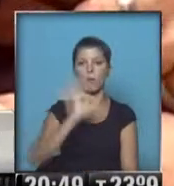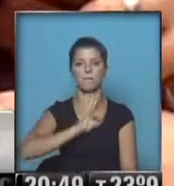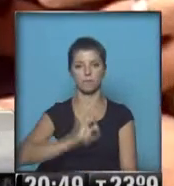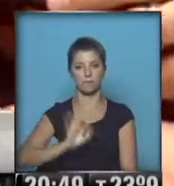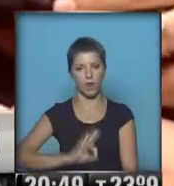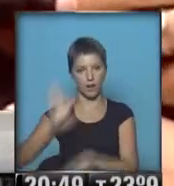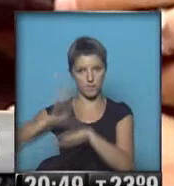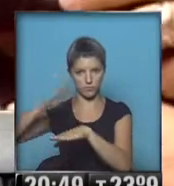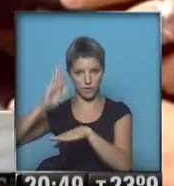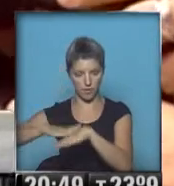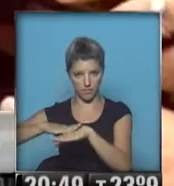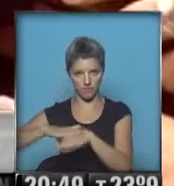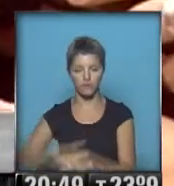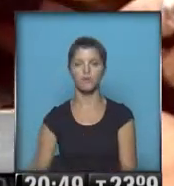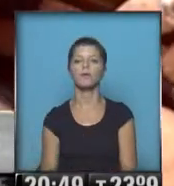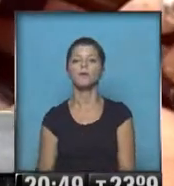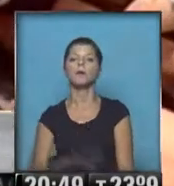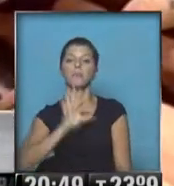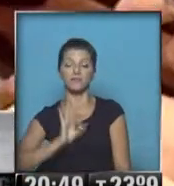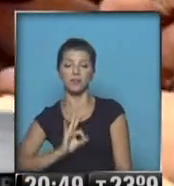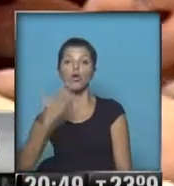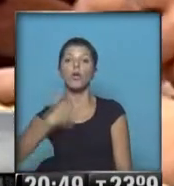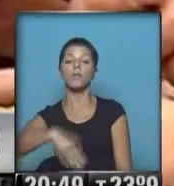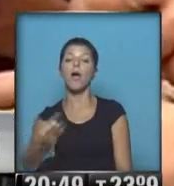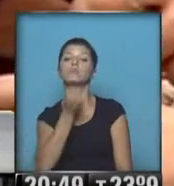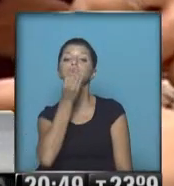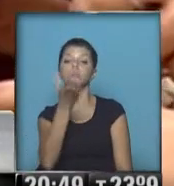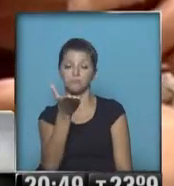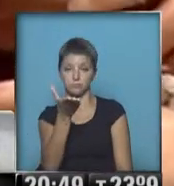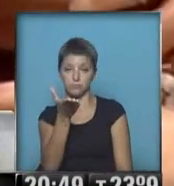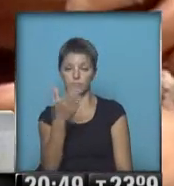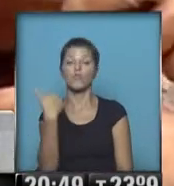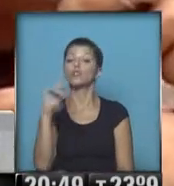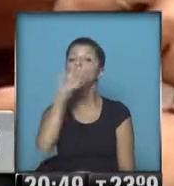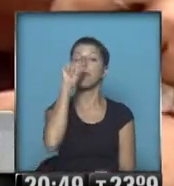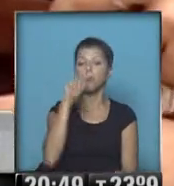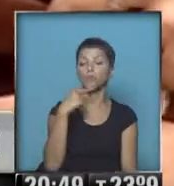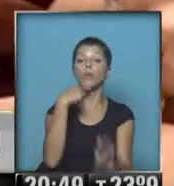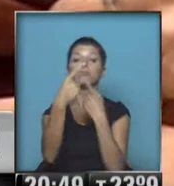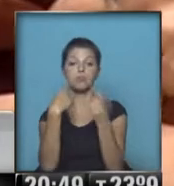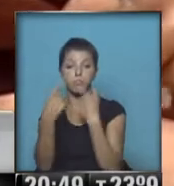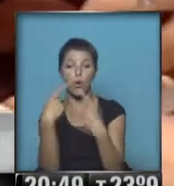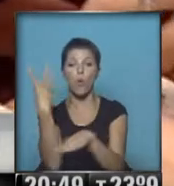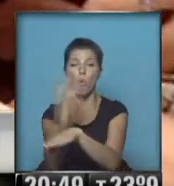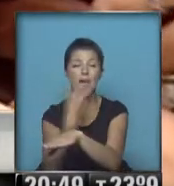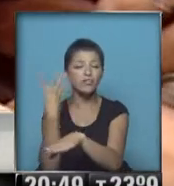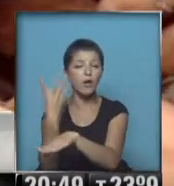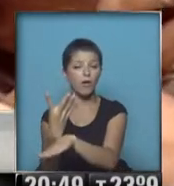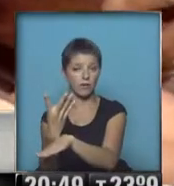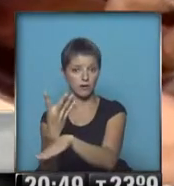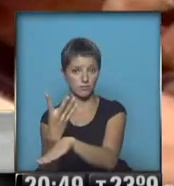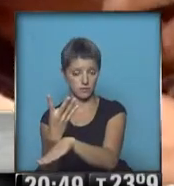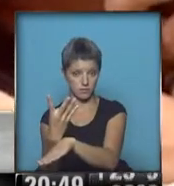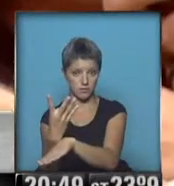Estuvo Mangieri, dijo que iba a prestar declaración indagatoria, que iba a responder todas las preguntas. Estuvo 4 horas